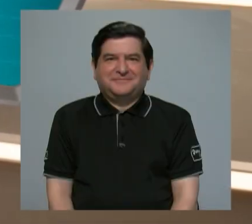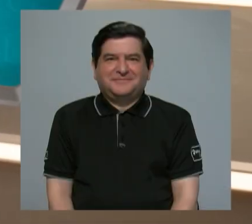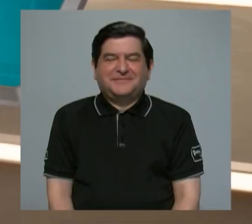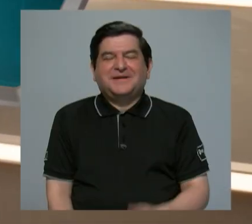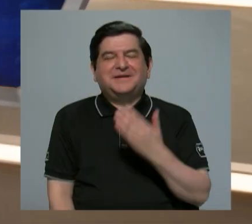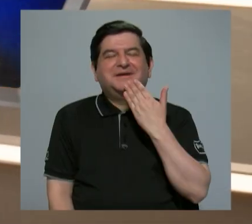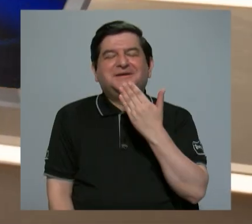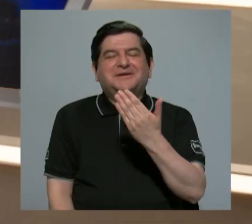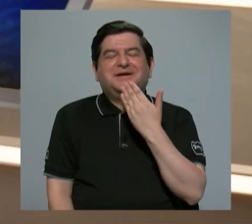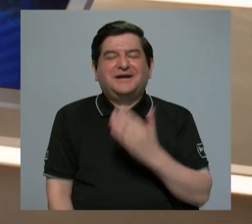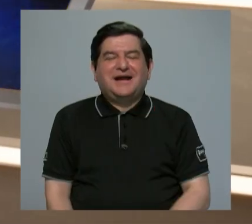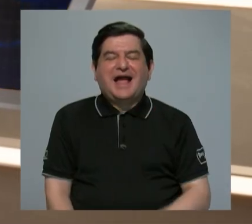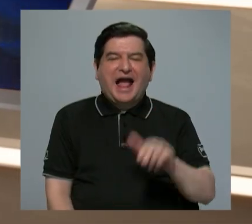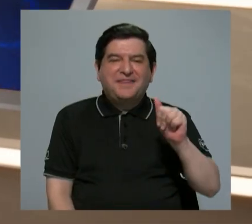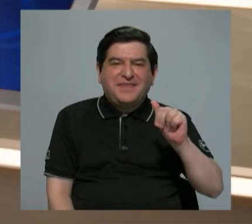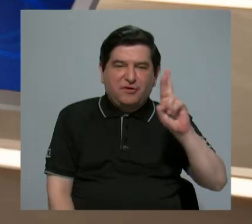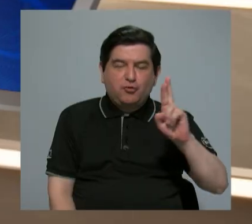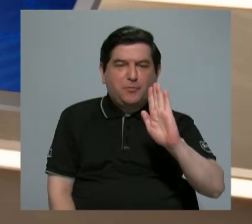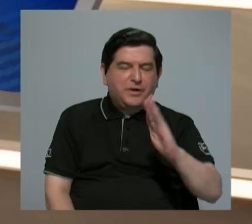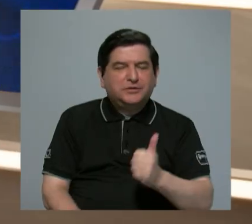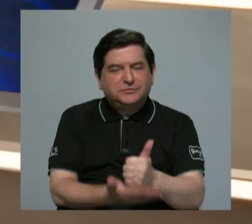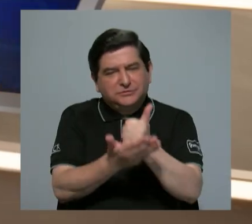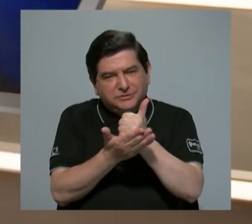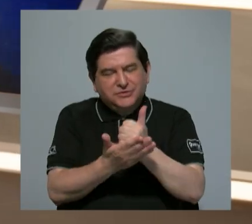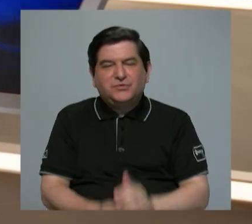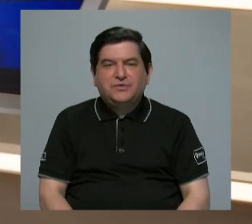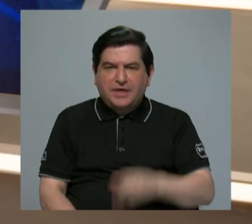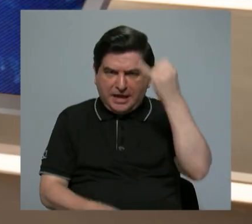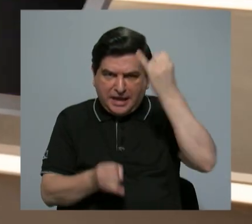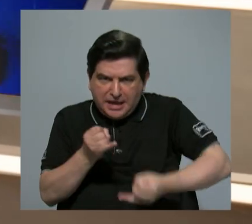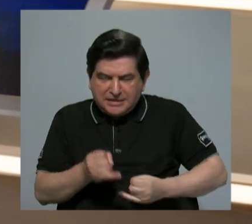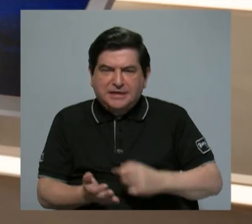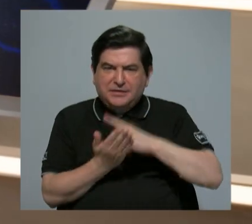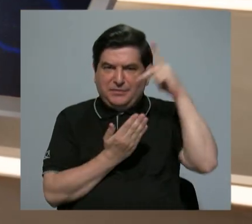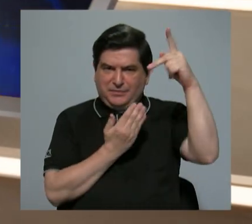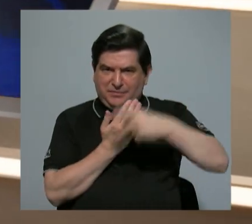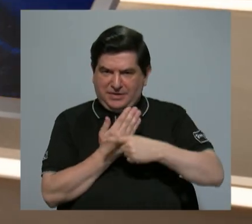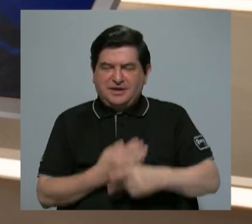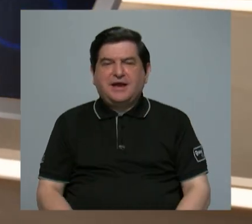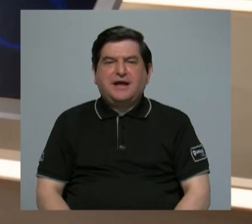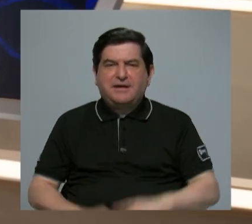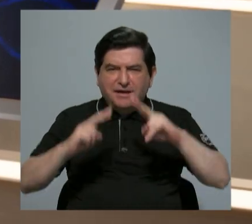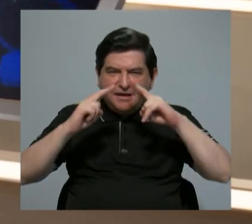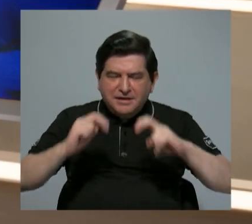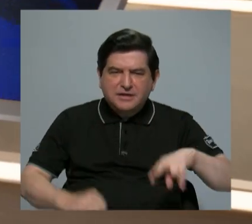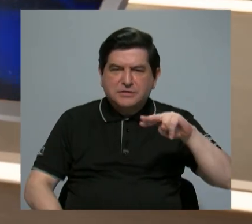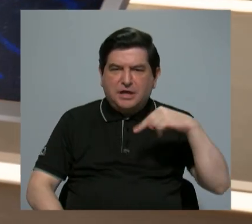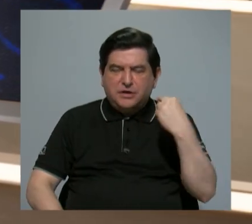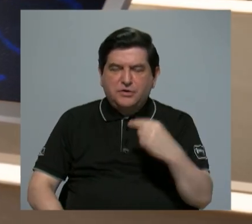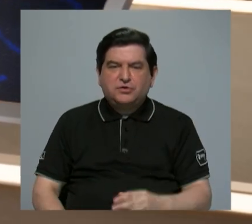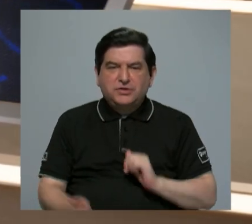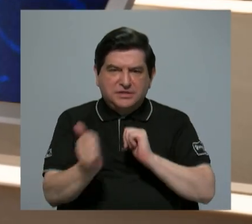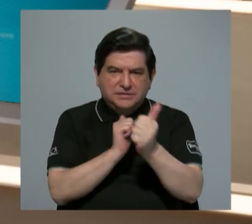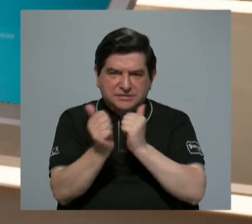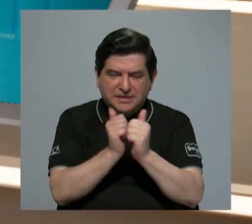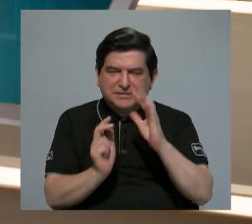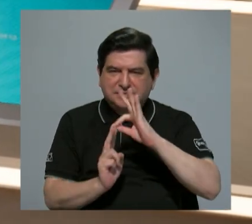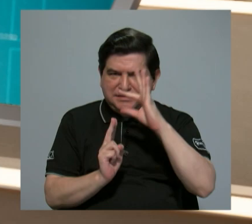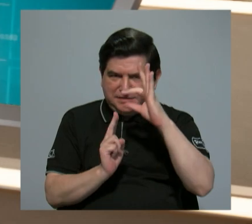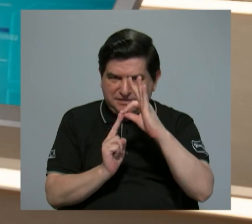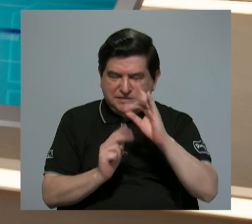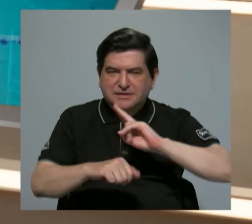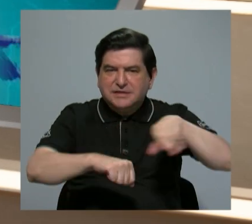Muchas gracias a Tim por su colaboración, y vamos a finalizar nuestro programa haciendo el repaso de las noticias del deporte